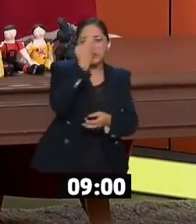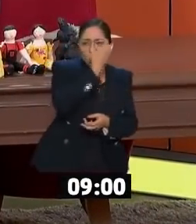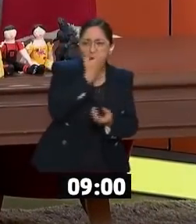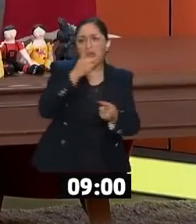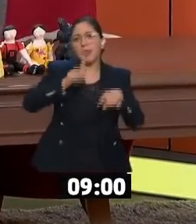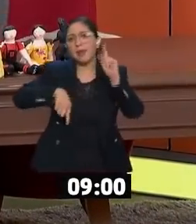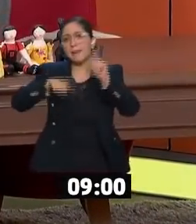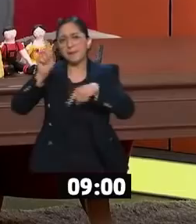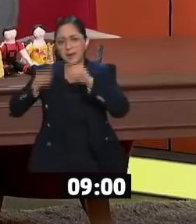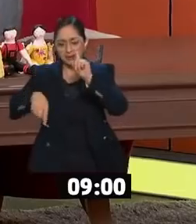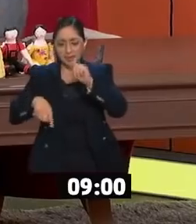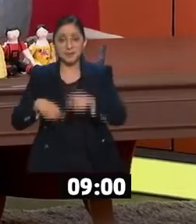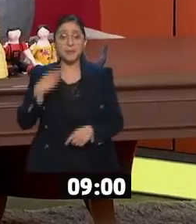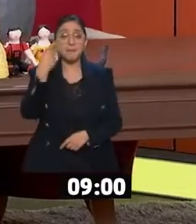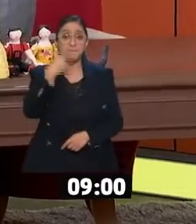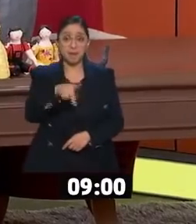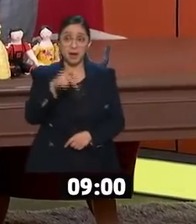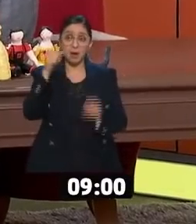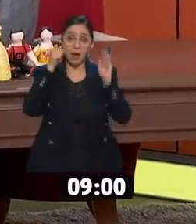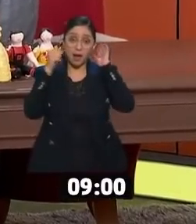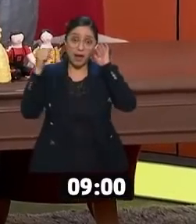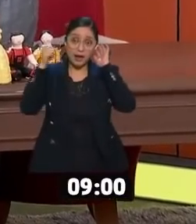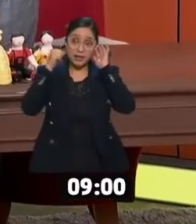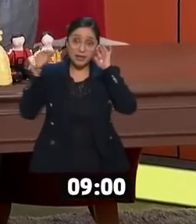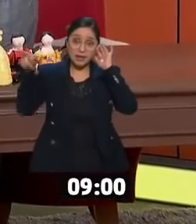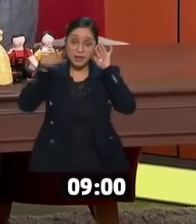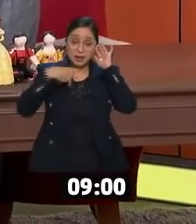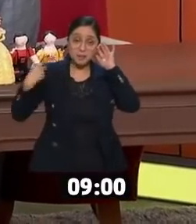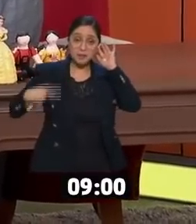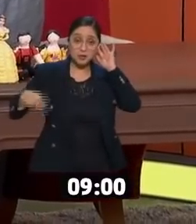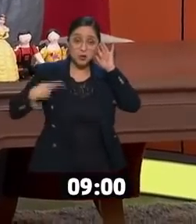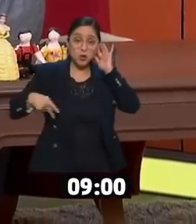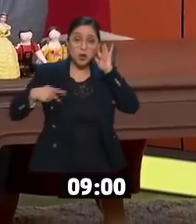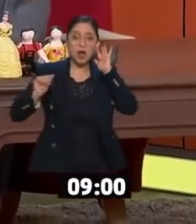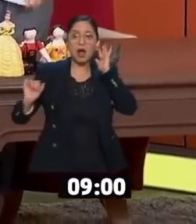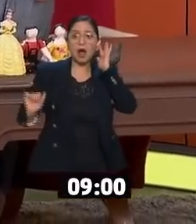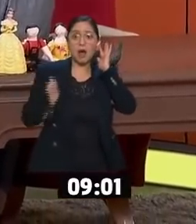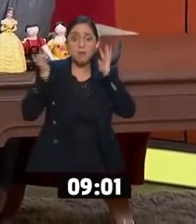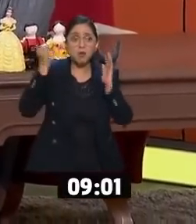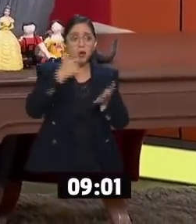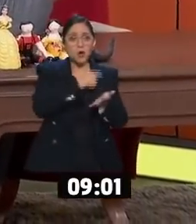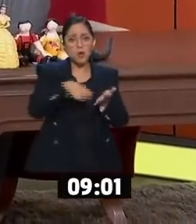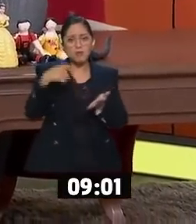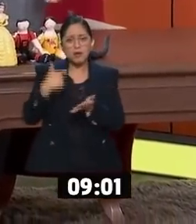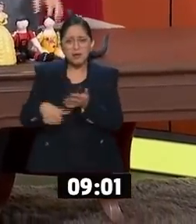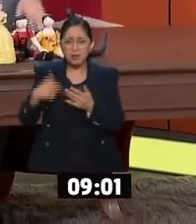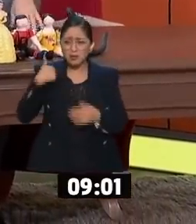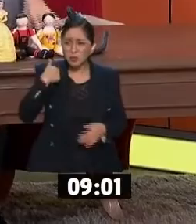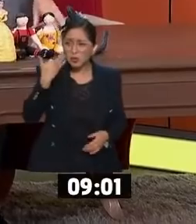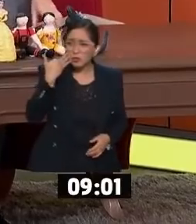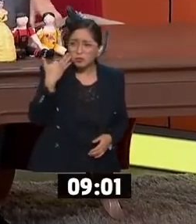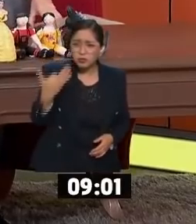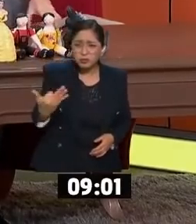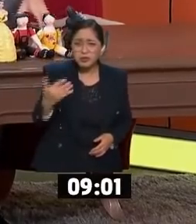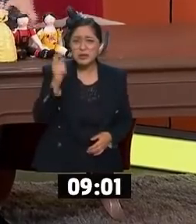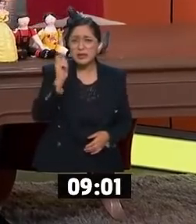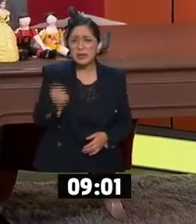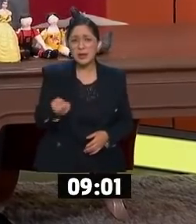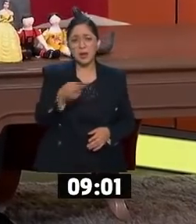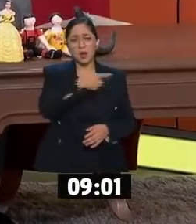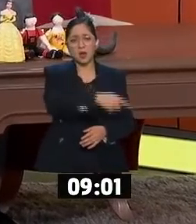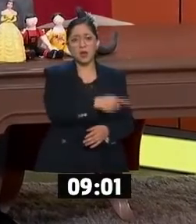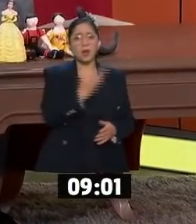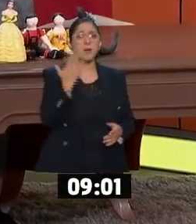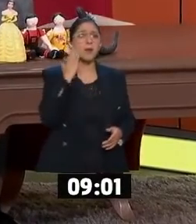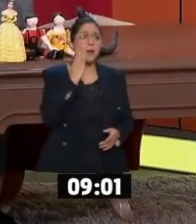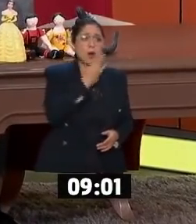todavía comprando útiles Sí. de última. A ver si me puede hablar. Unas Sí, colas, pues sí. señora, yo vi unas colas. No, filas. Usted